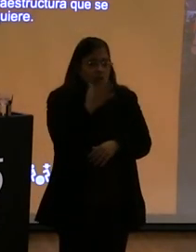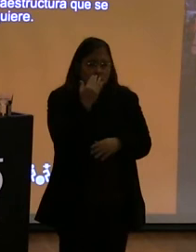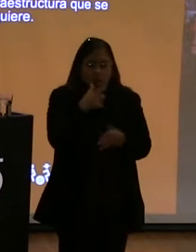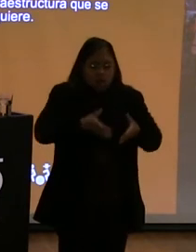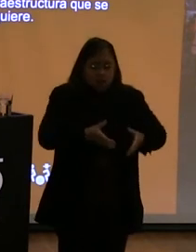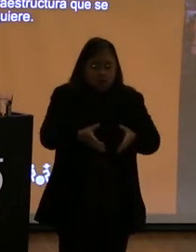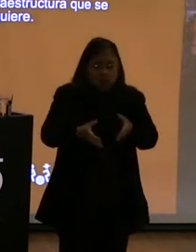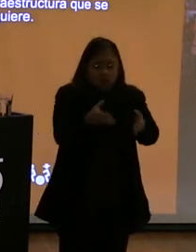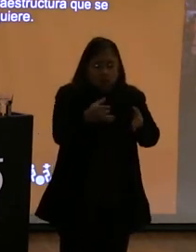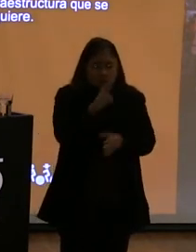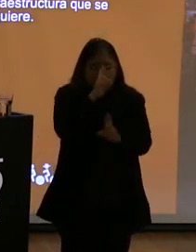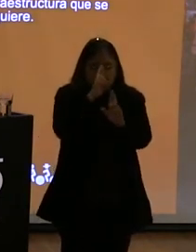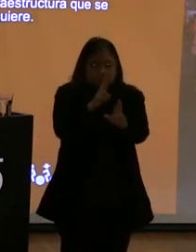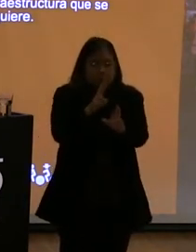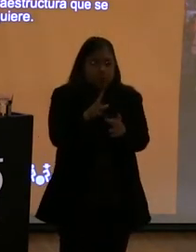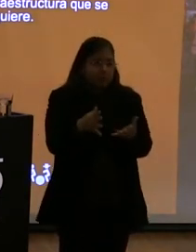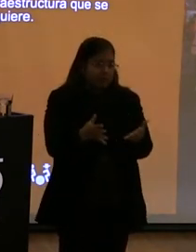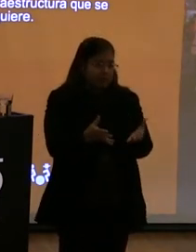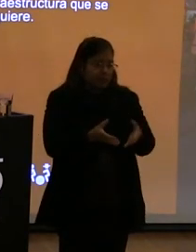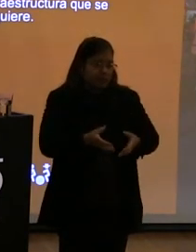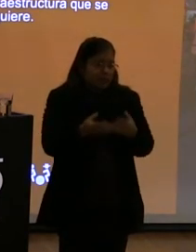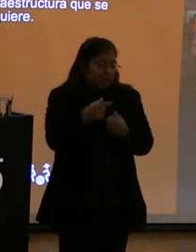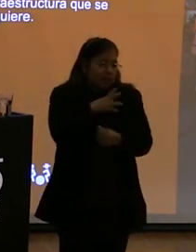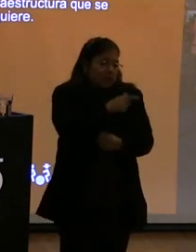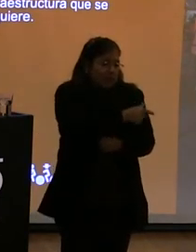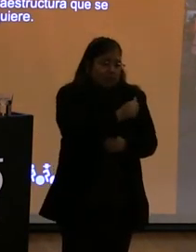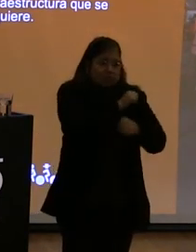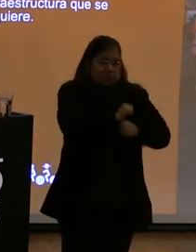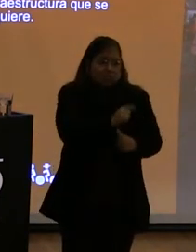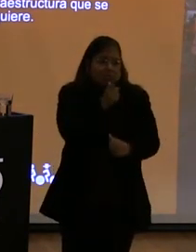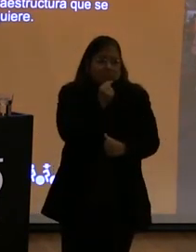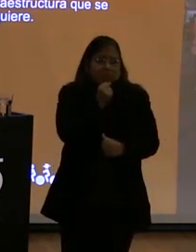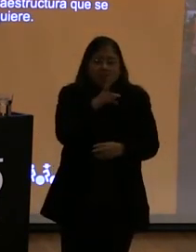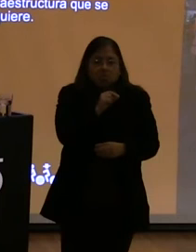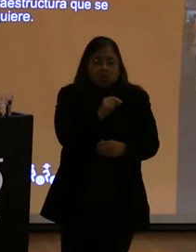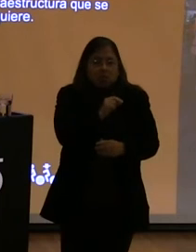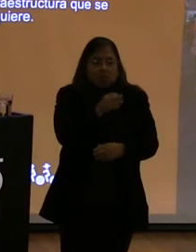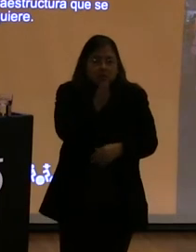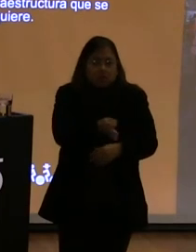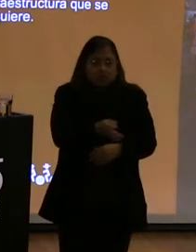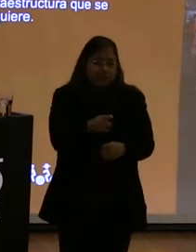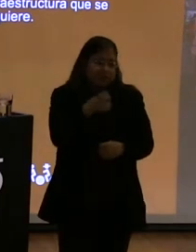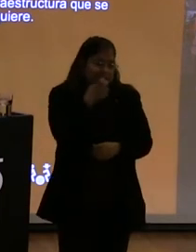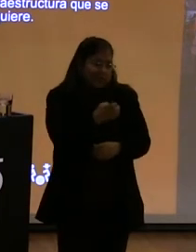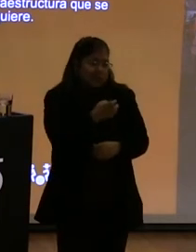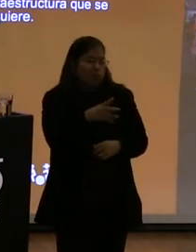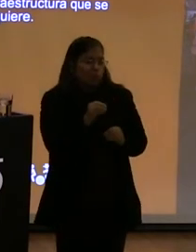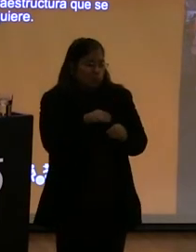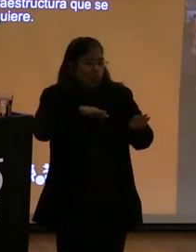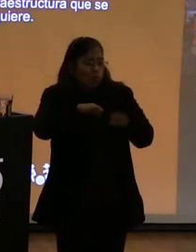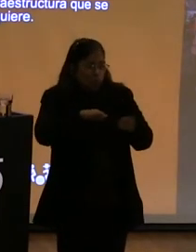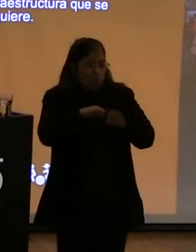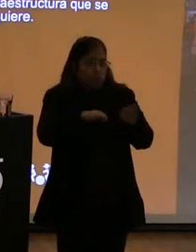es que si una autoridad no aplica ese reglamento pues hay una responsabilidad entonces ahí hay mucho por hacer y entonces